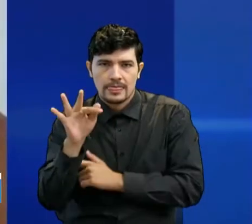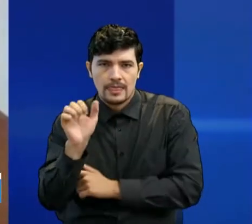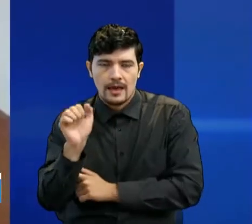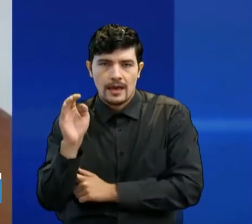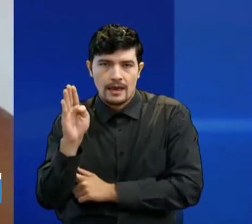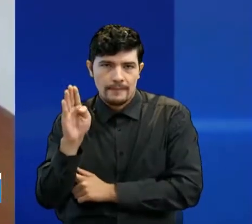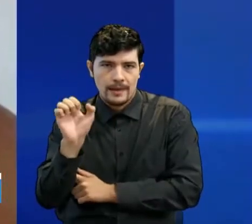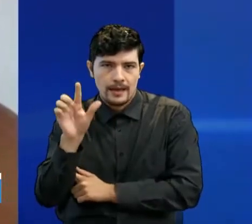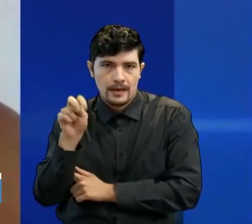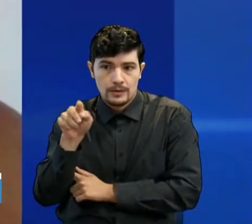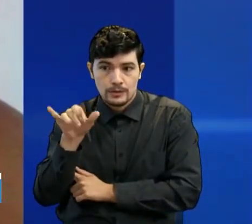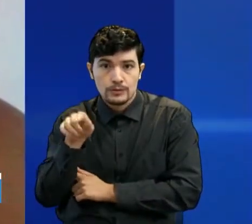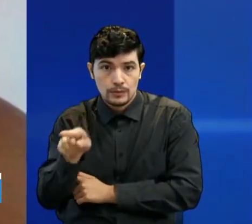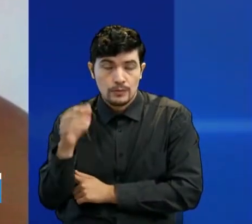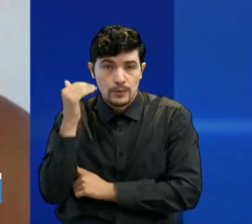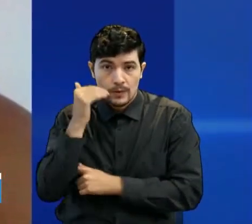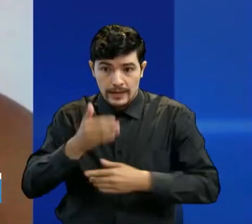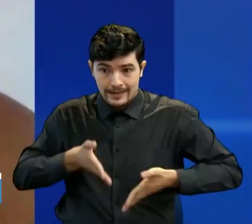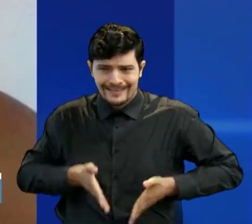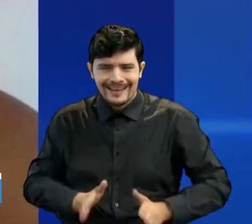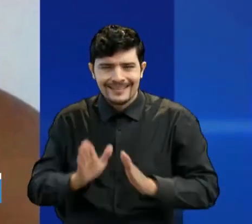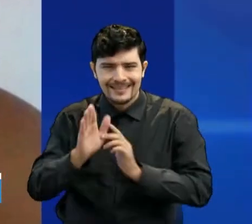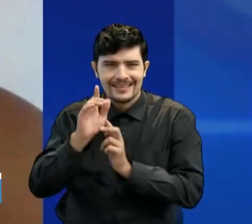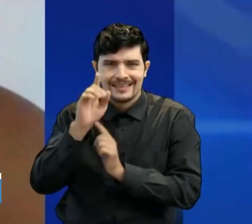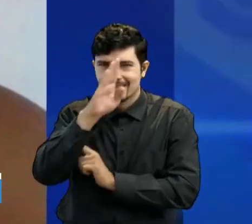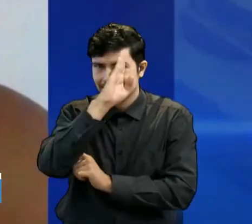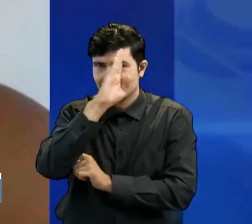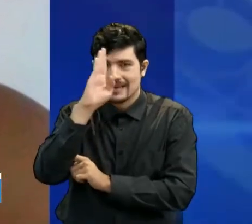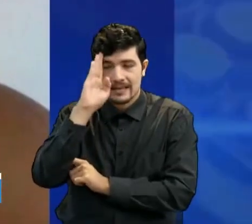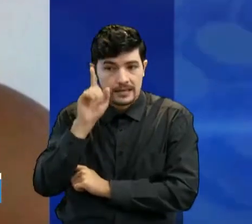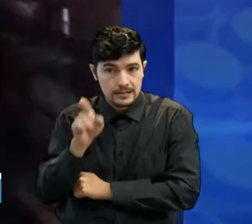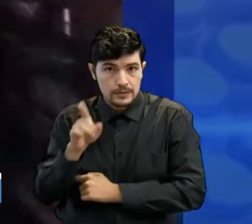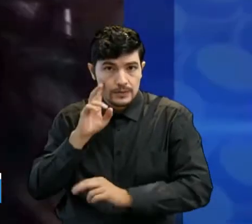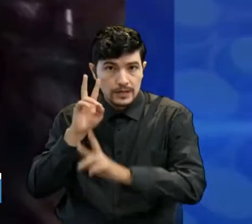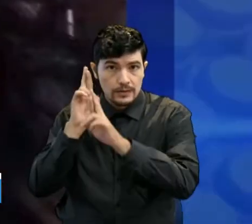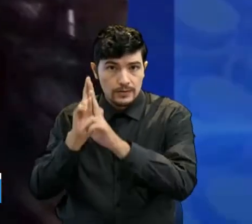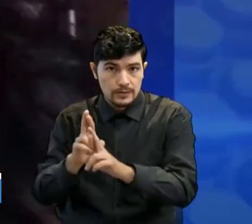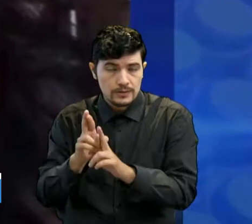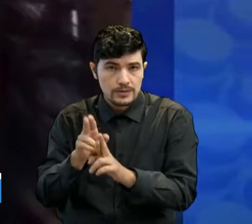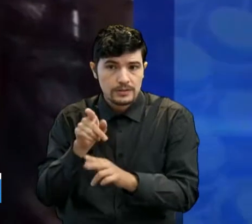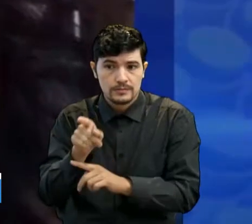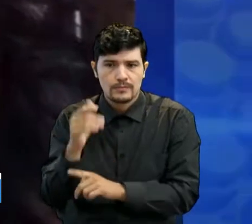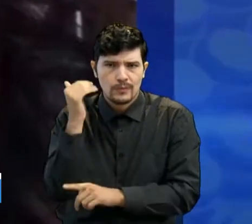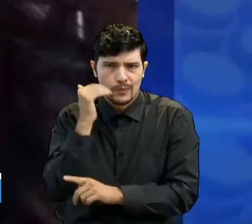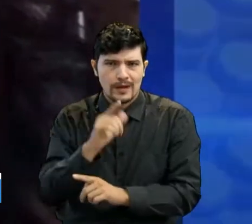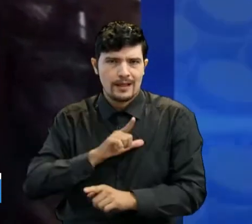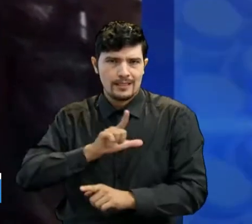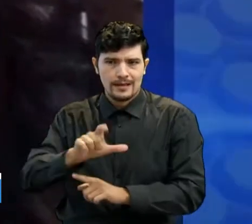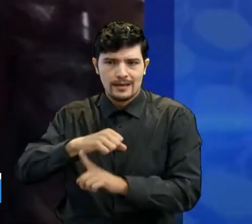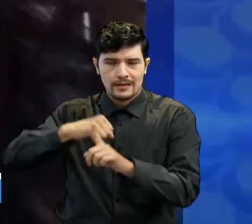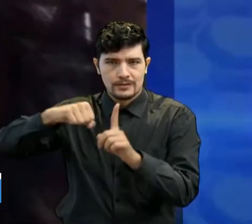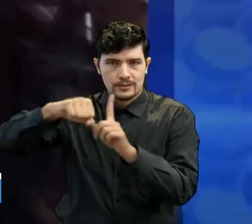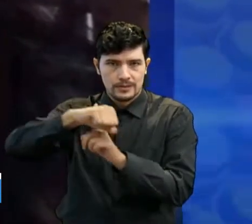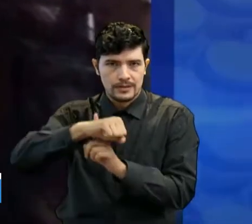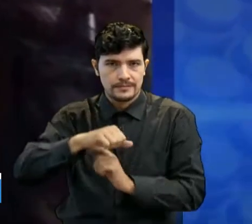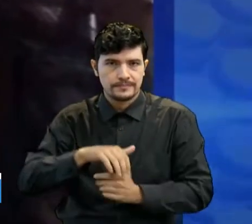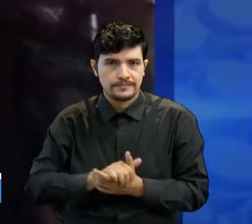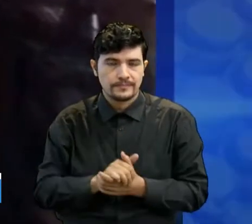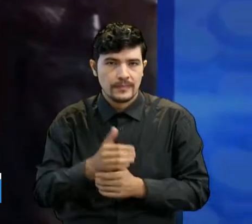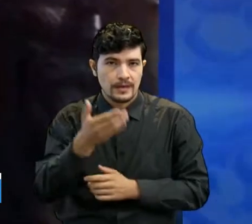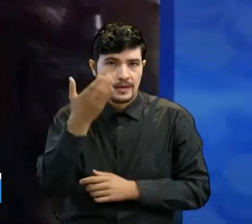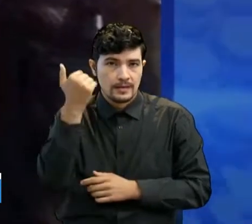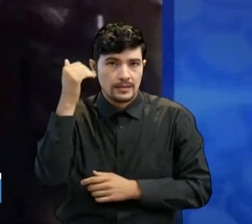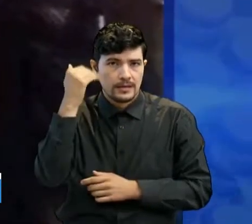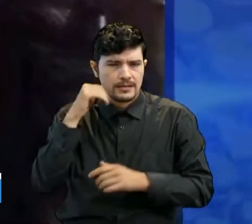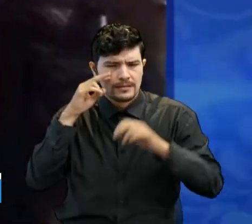alonso oriunda de san gil quien era reconocida por su labor social y defensa de los intereses de su comunidad tras el crimen investigadores